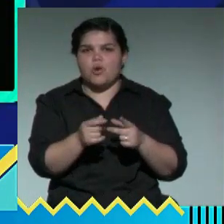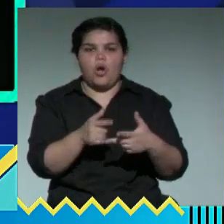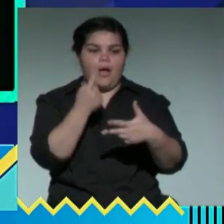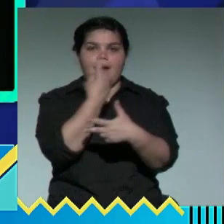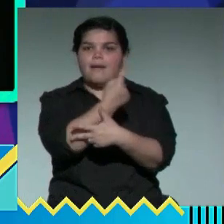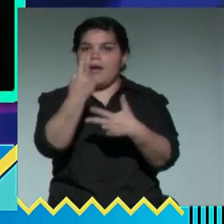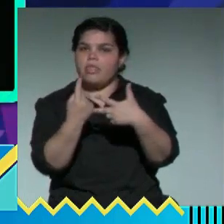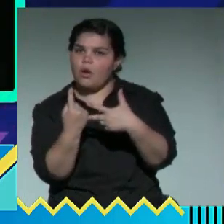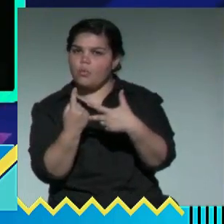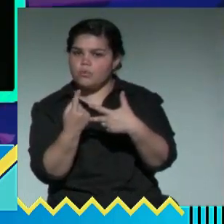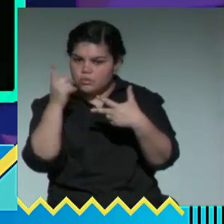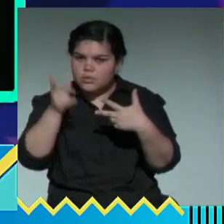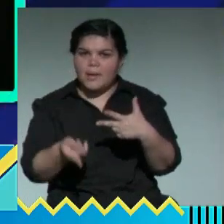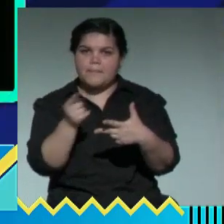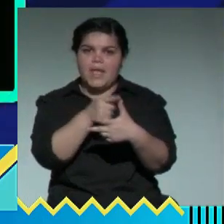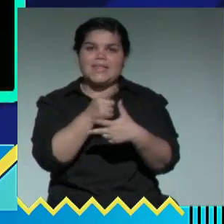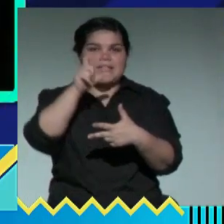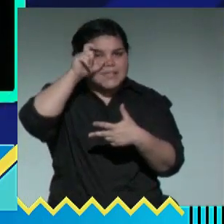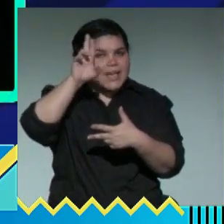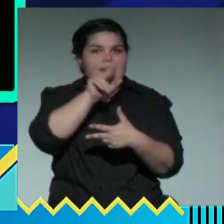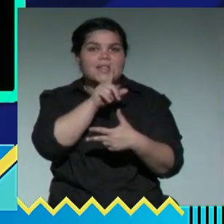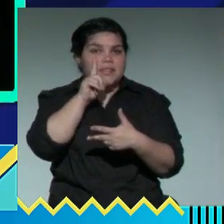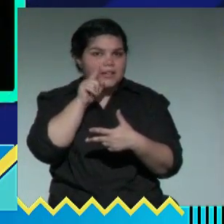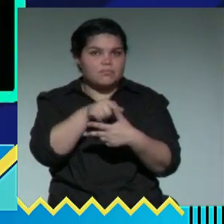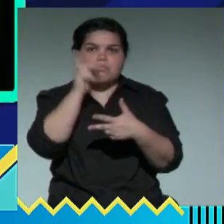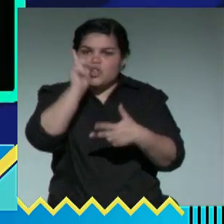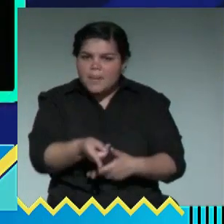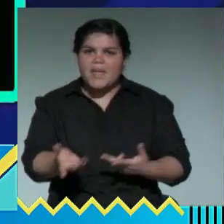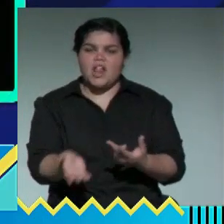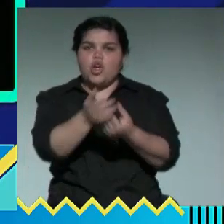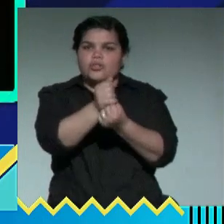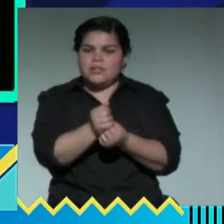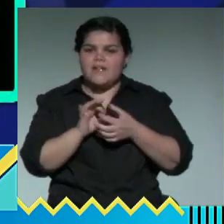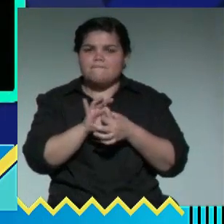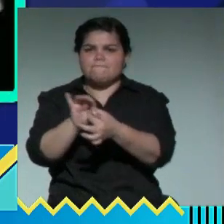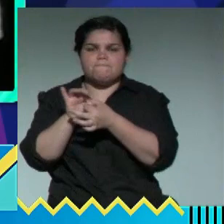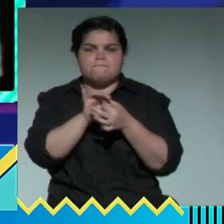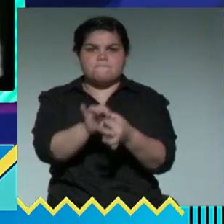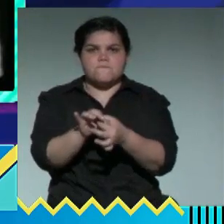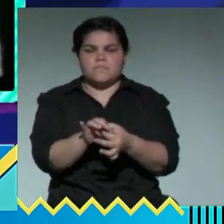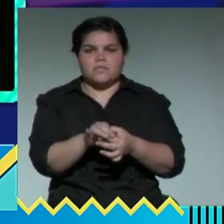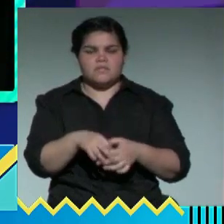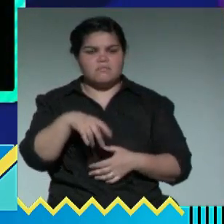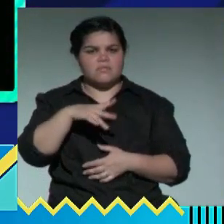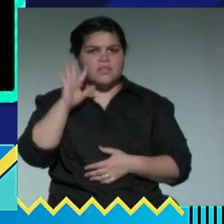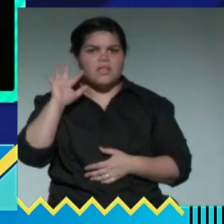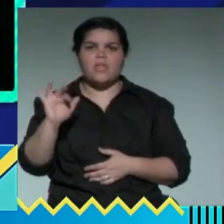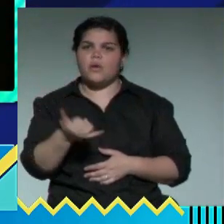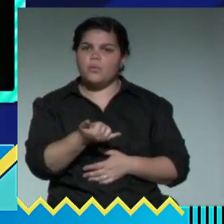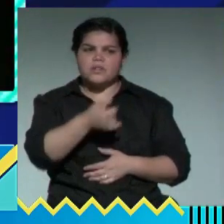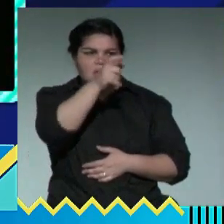de Cerati, sucedía con ellos tres, así que bueno, muchas anécdotas lindas, muy humanos todos, ¿no?